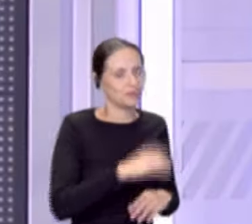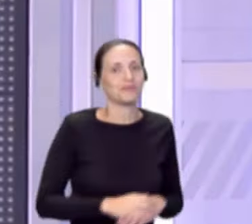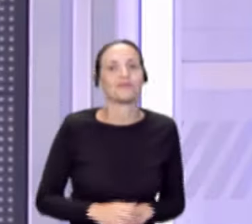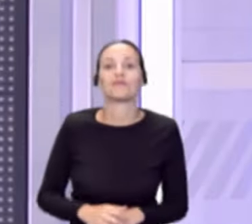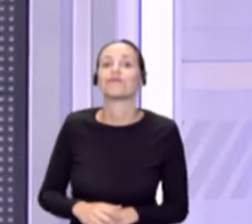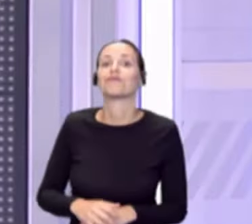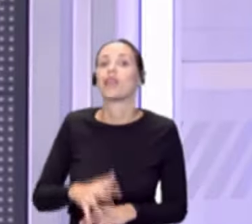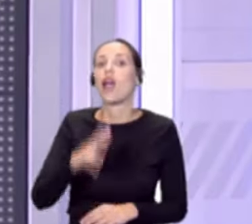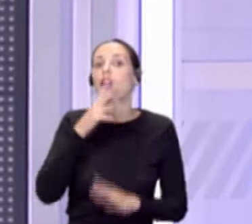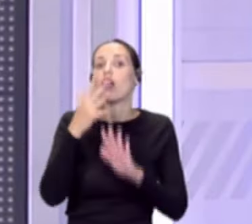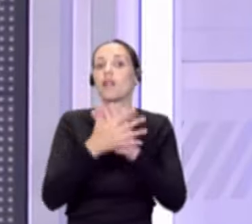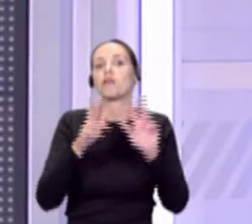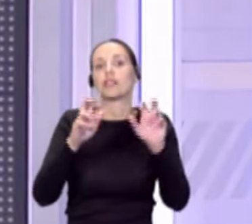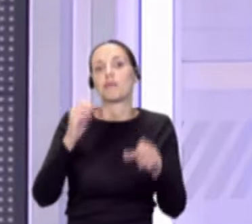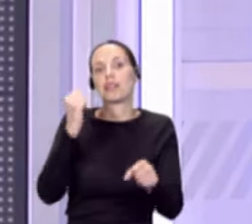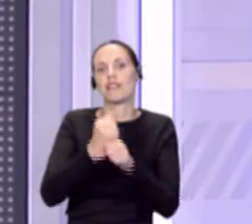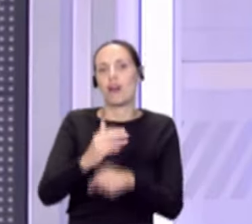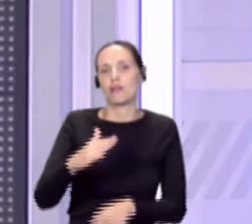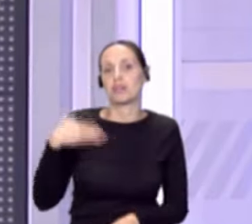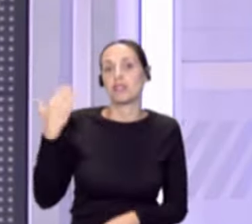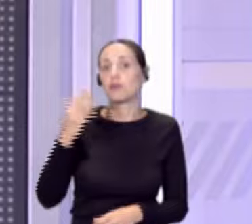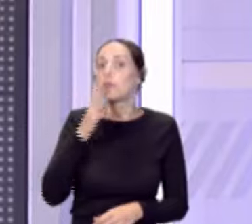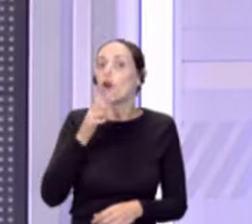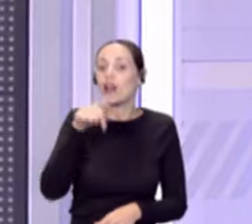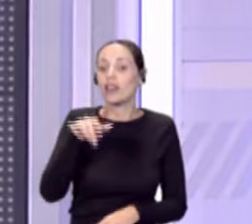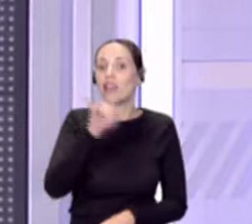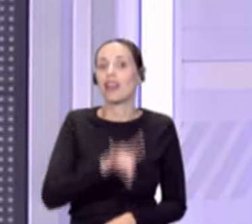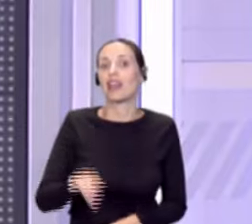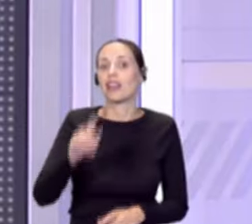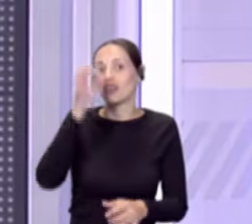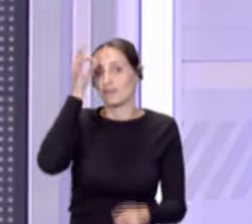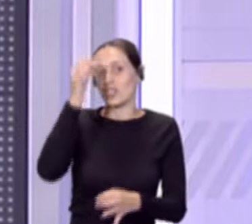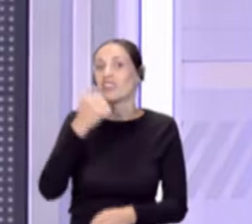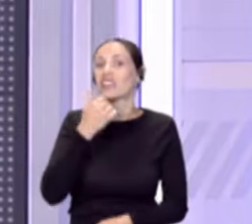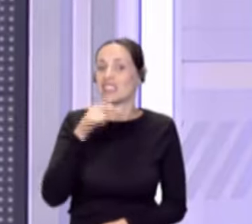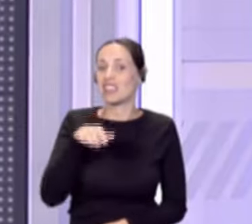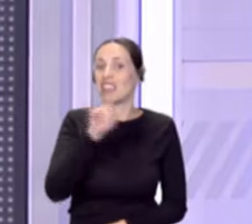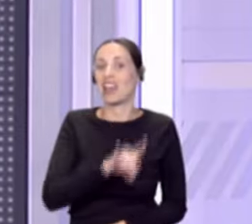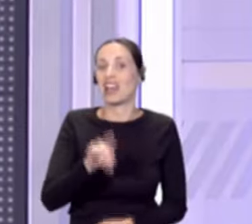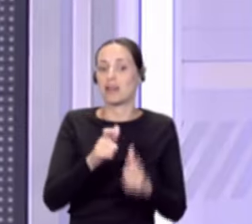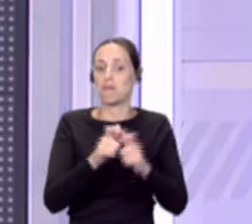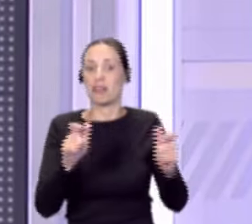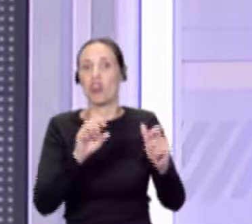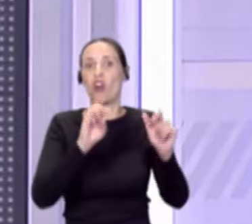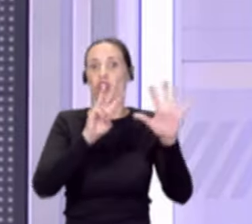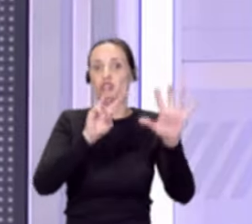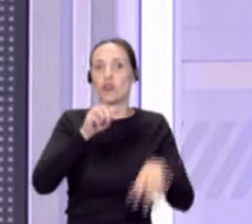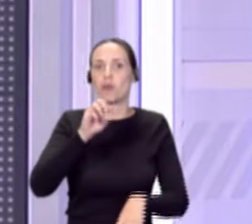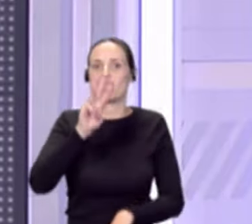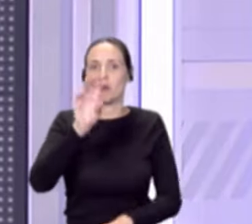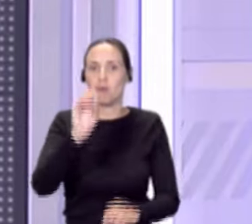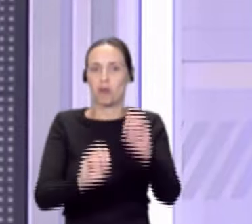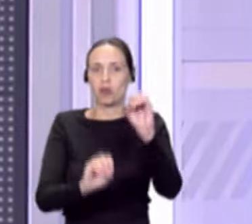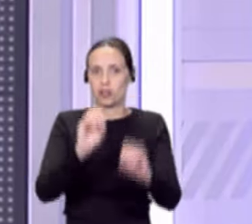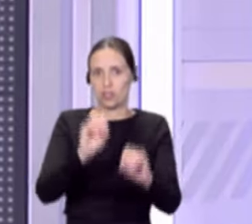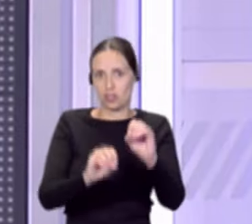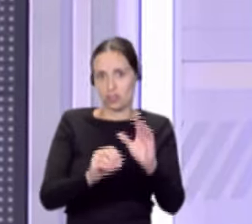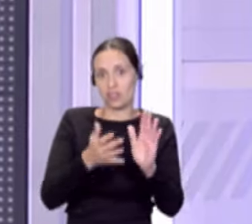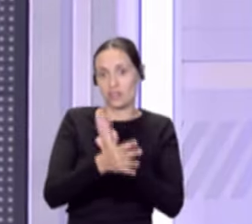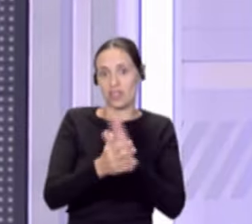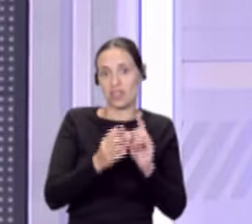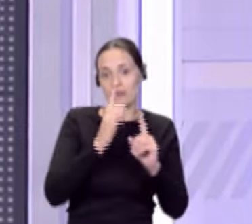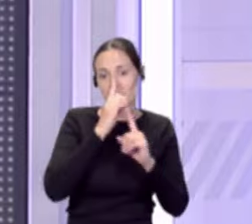absentismo laboral en Canarias. Los datos apuntan a que aumenta en el archipiélago, lo hace hasta un 8,3% de las horas pactadas en el segundo trimestre